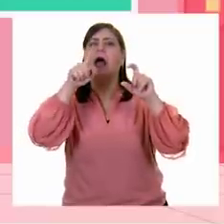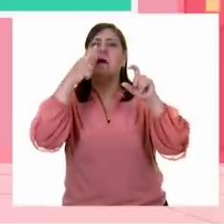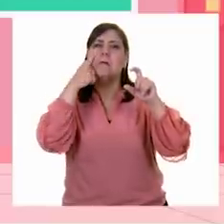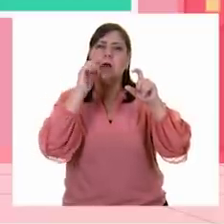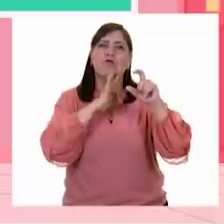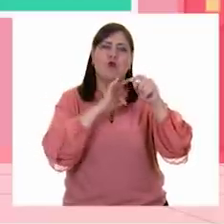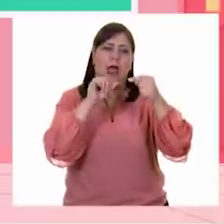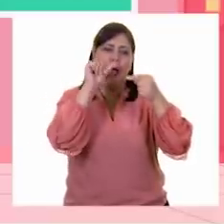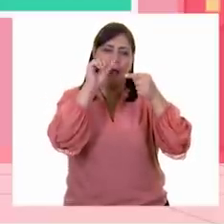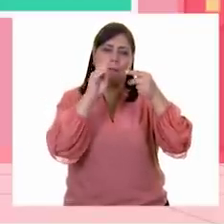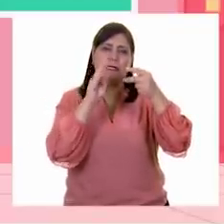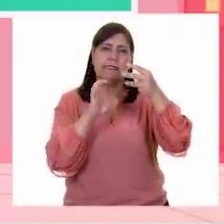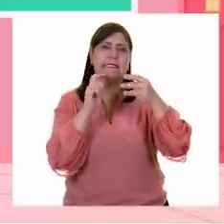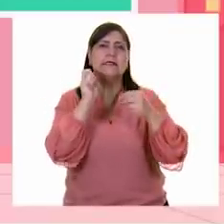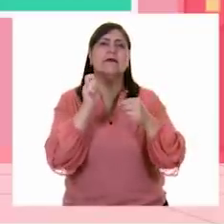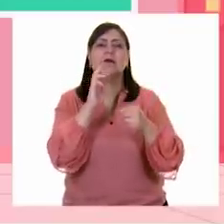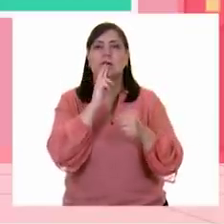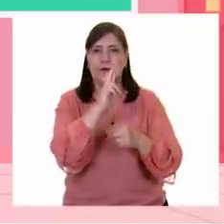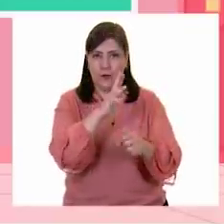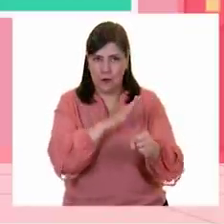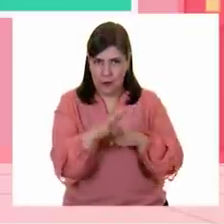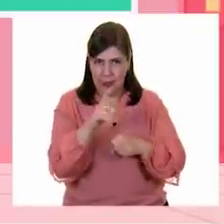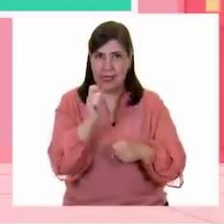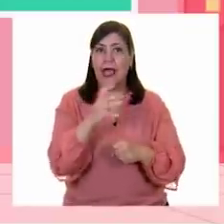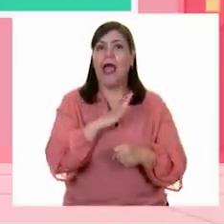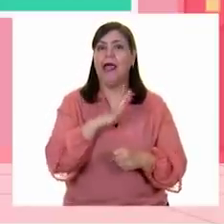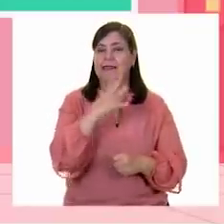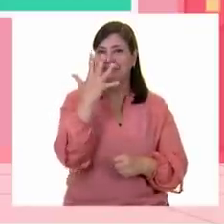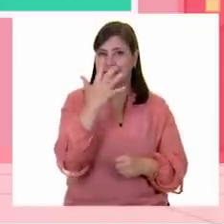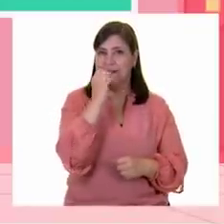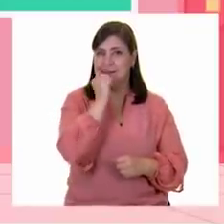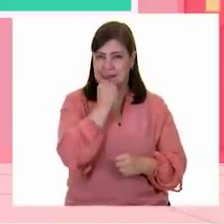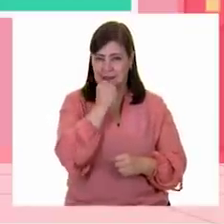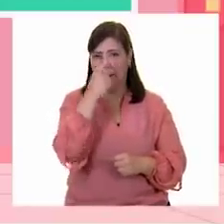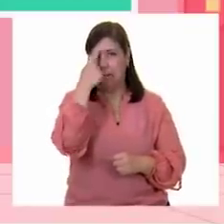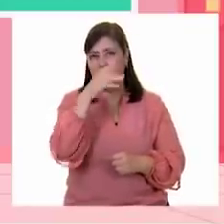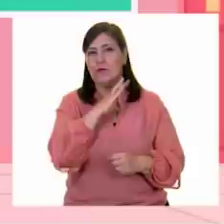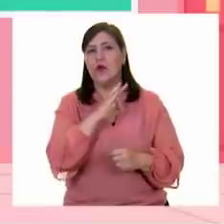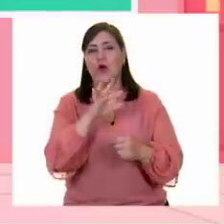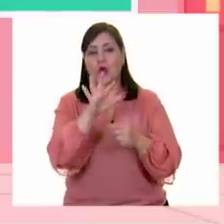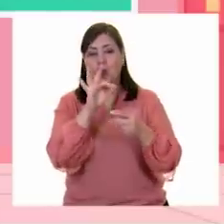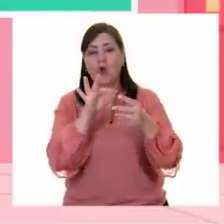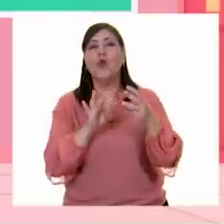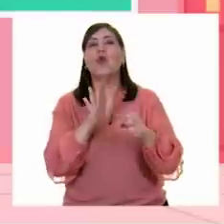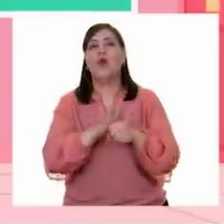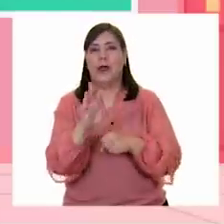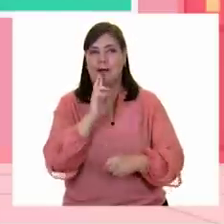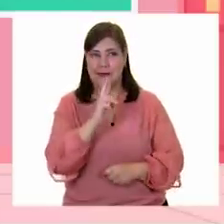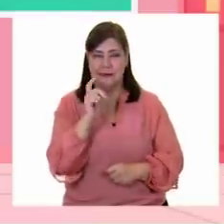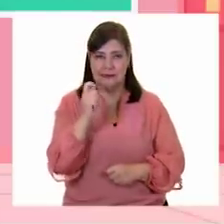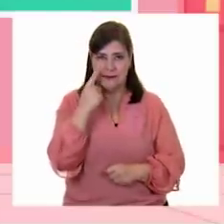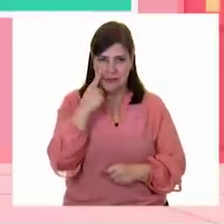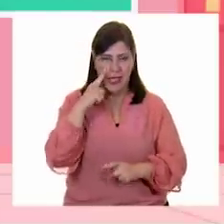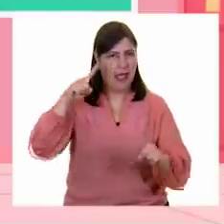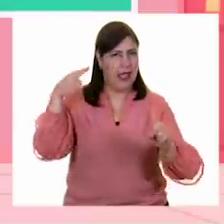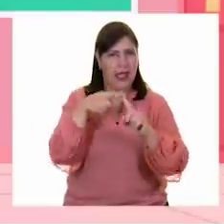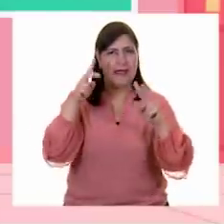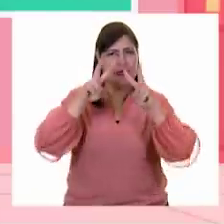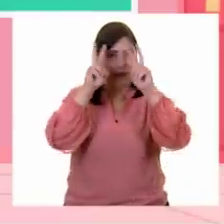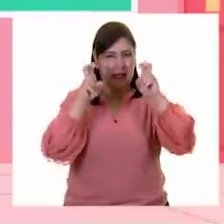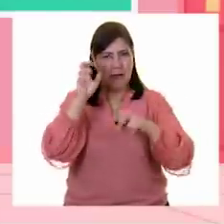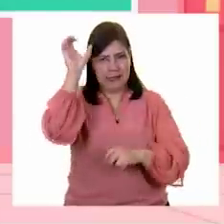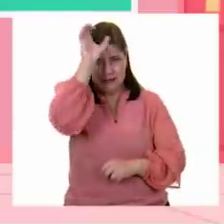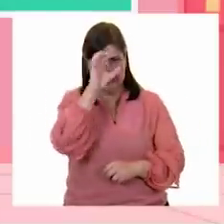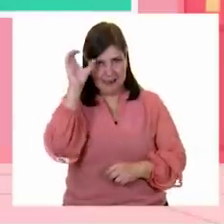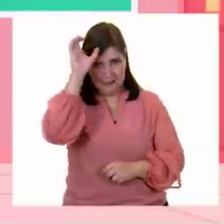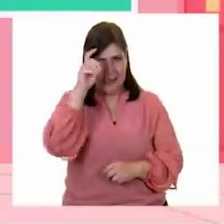opciones de respuesta. Enseguida contarán con 5 segundos para elegir la que crean correcta. El eje temático de hoy es